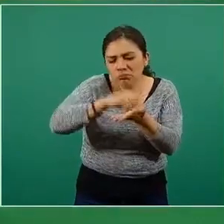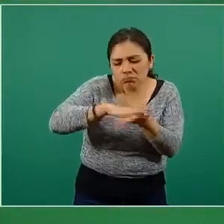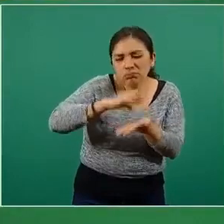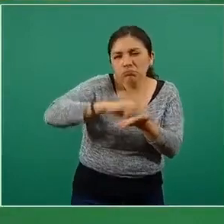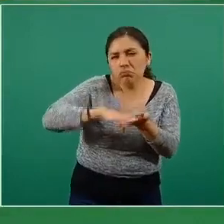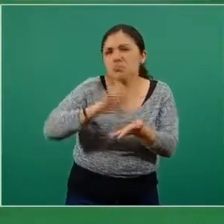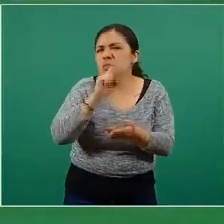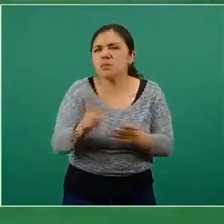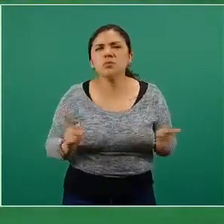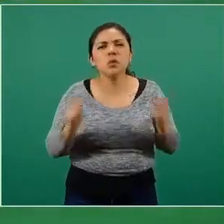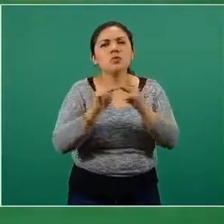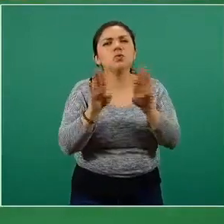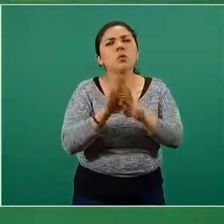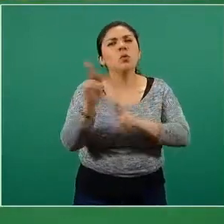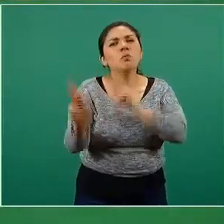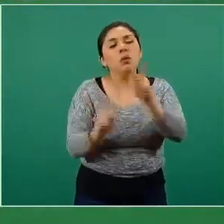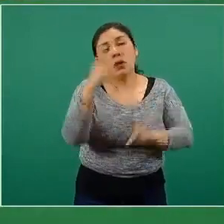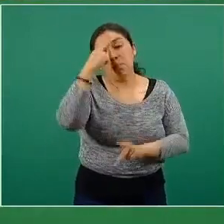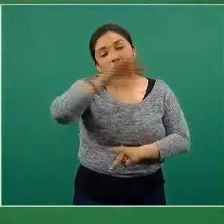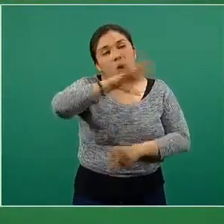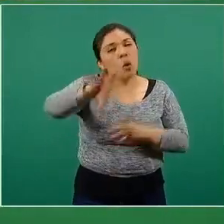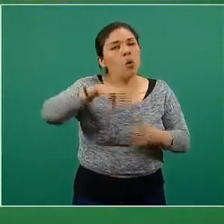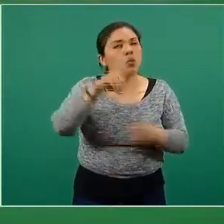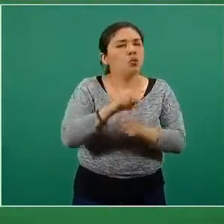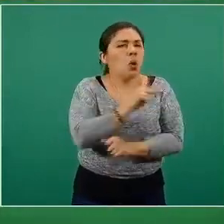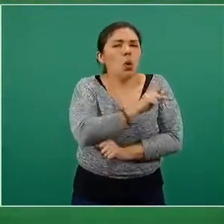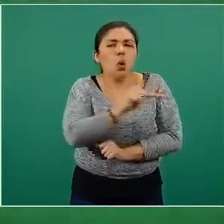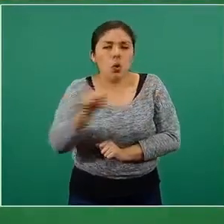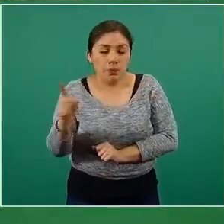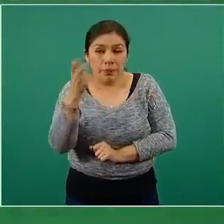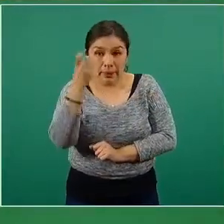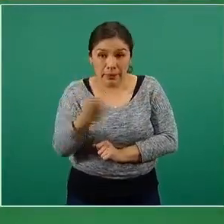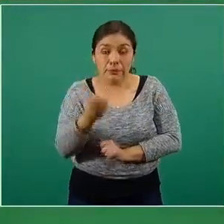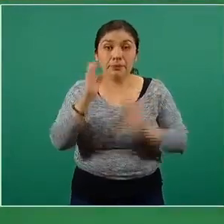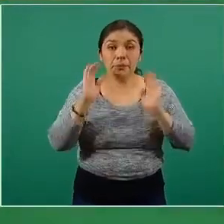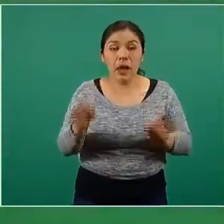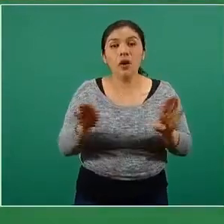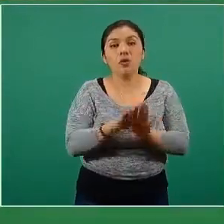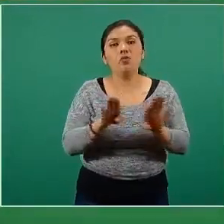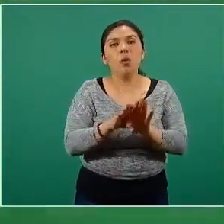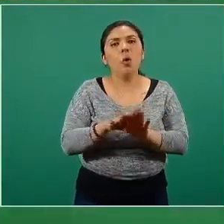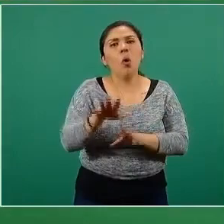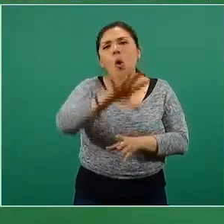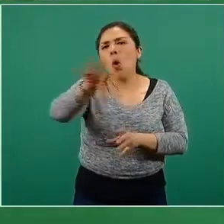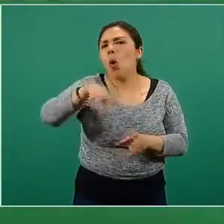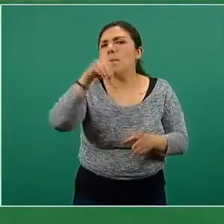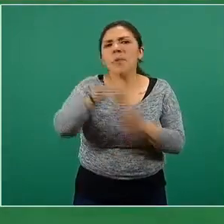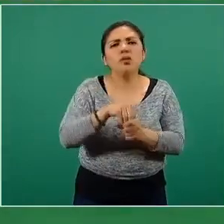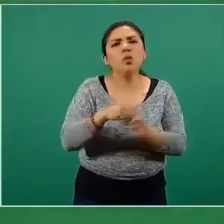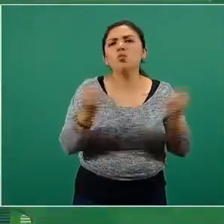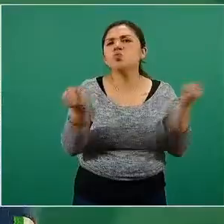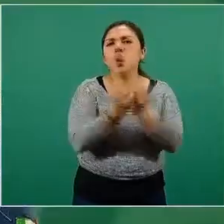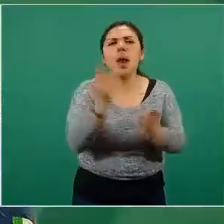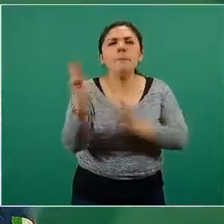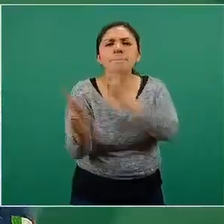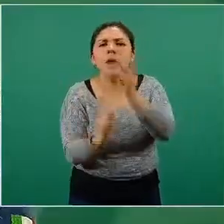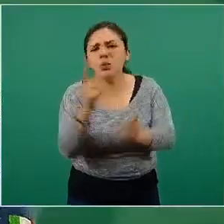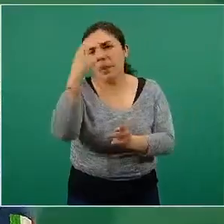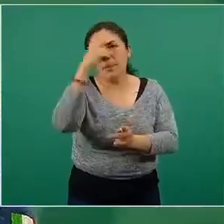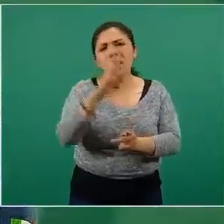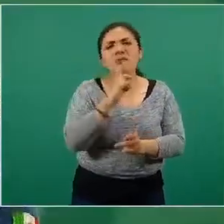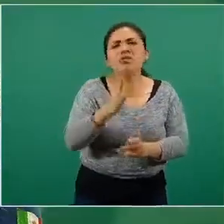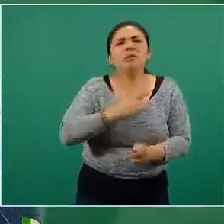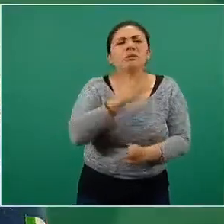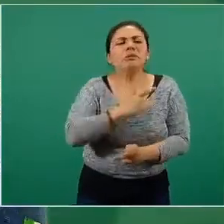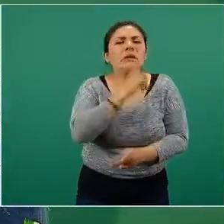las mismas preguntas para absolutamente todos. Esto nos da homologación entre lo que se pregunta y lo que podemos